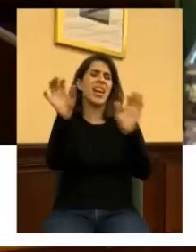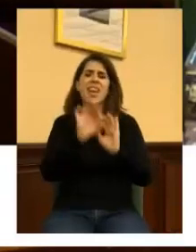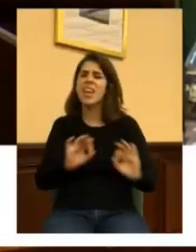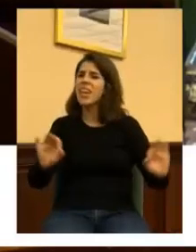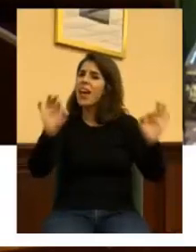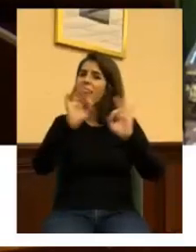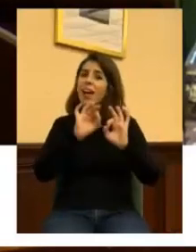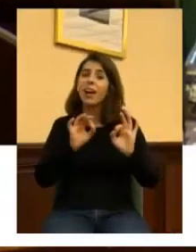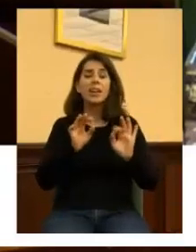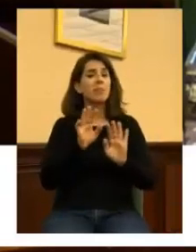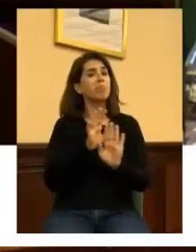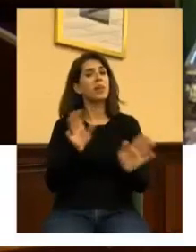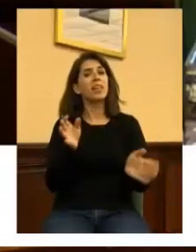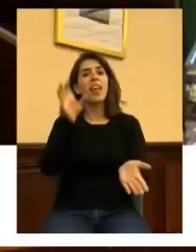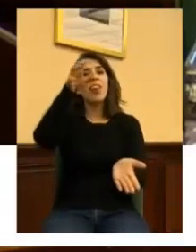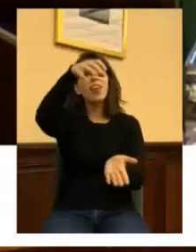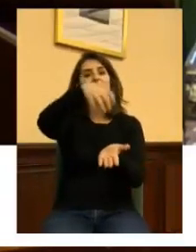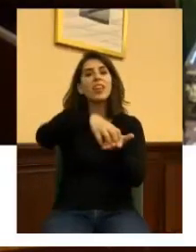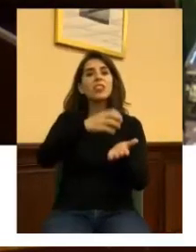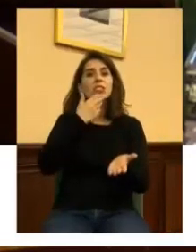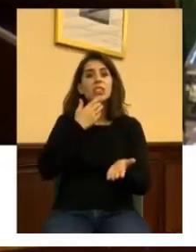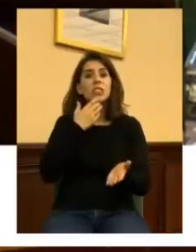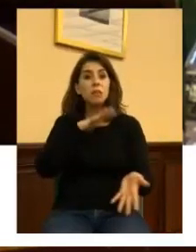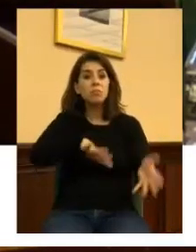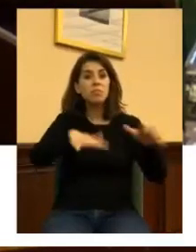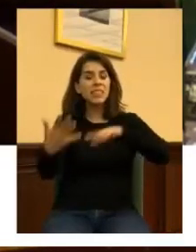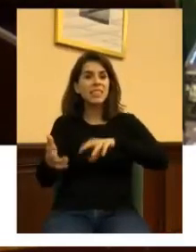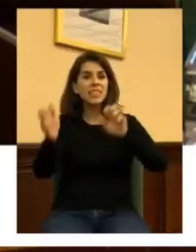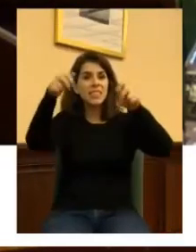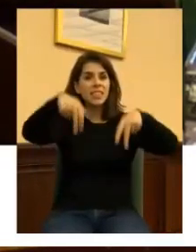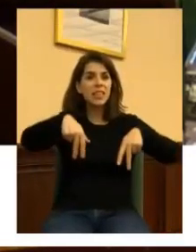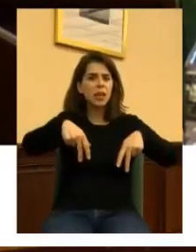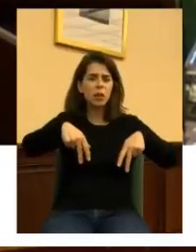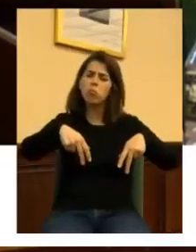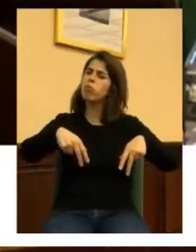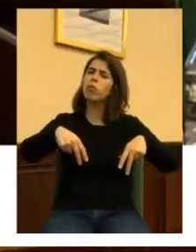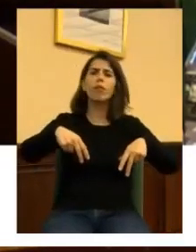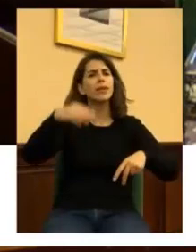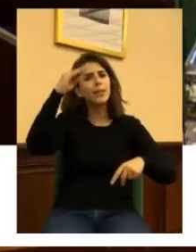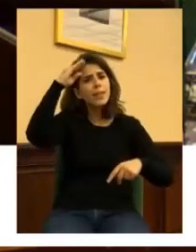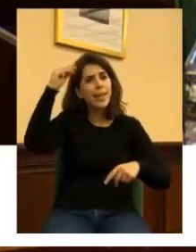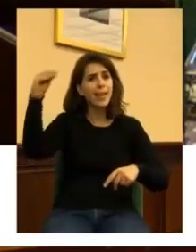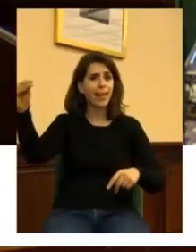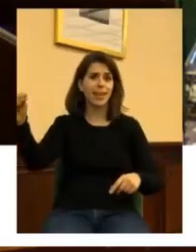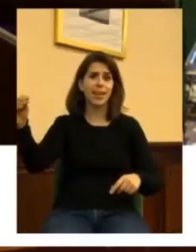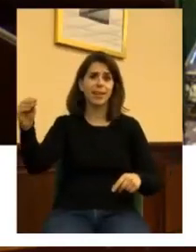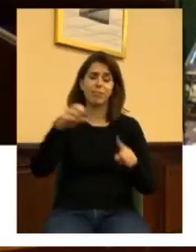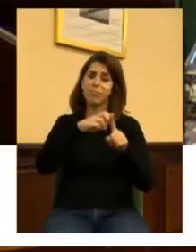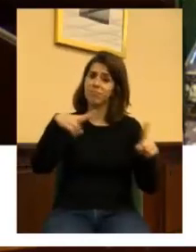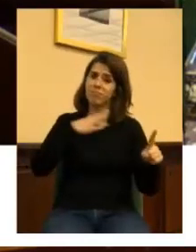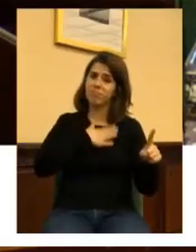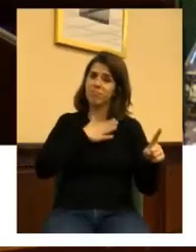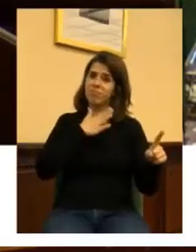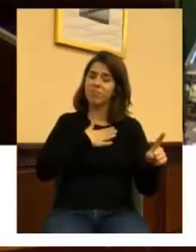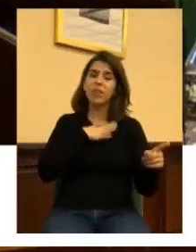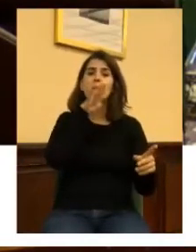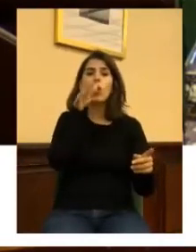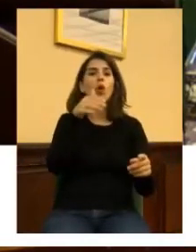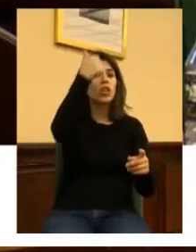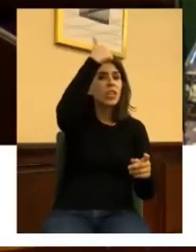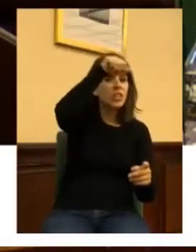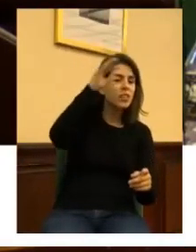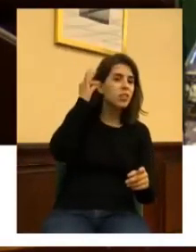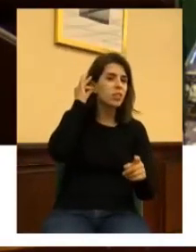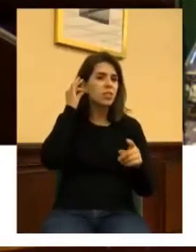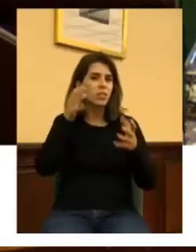prioriza a los centros que no la establecen, que es una medida inteligente bajo mi punto de vista. Entre otras cosas porque la separación de niñas y